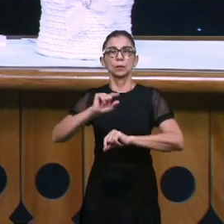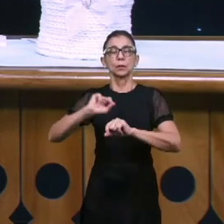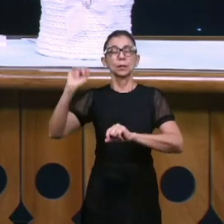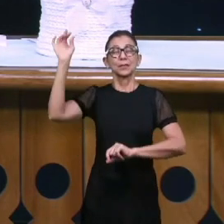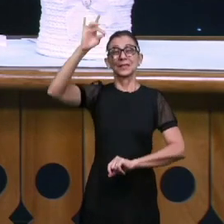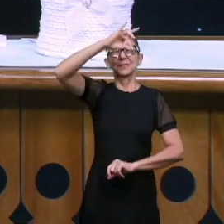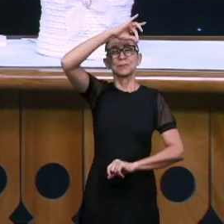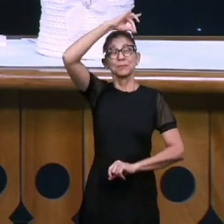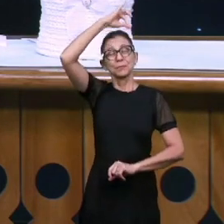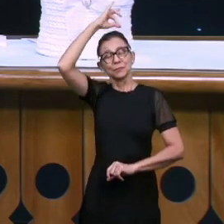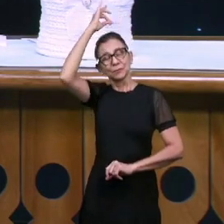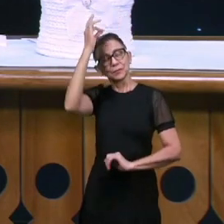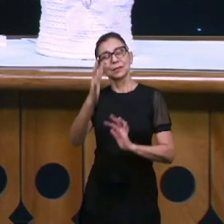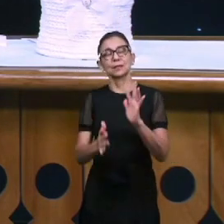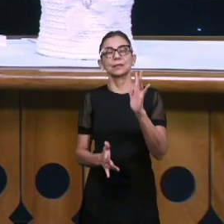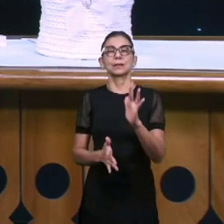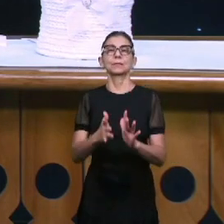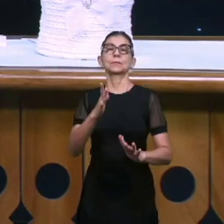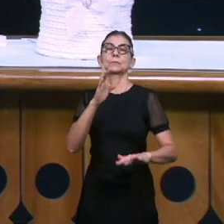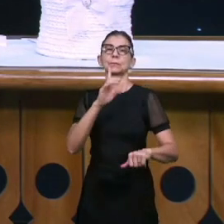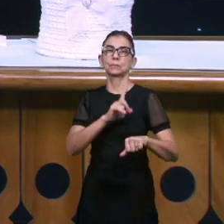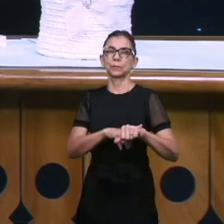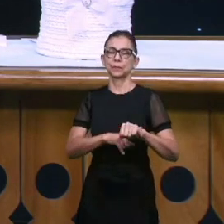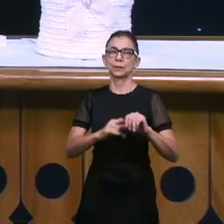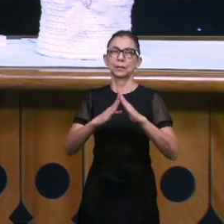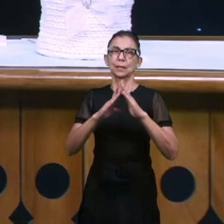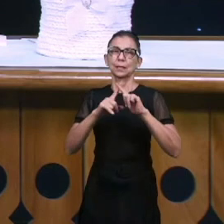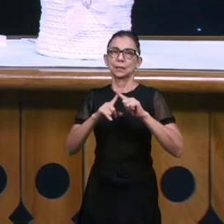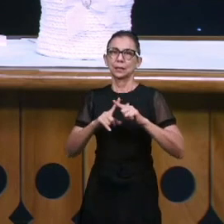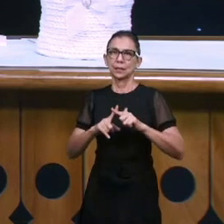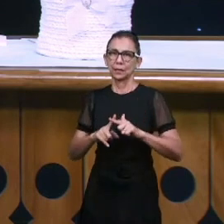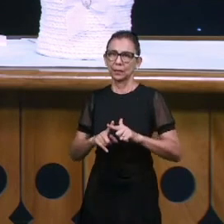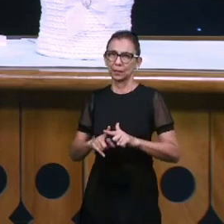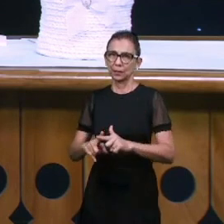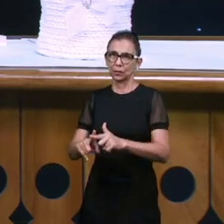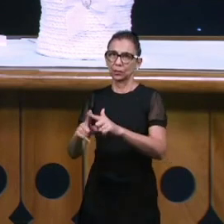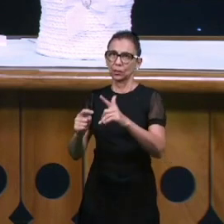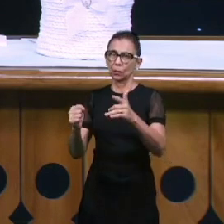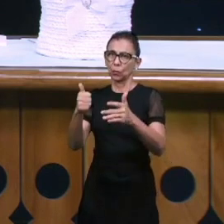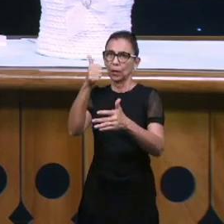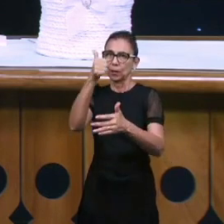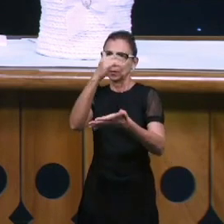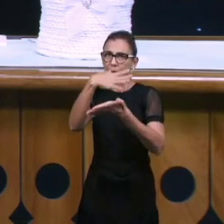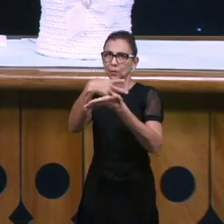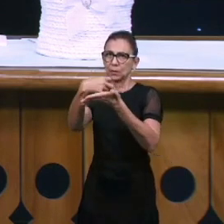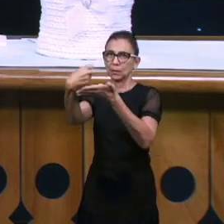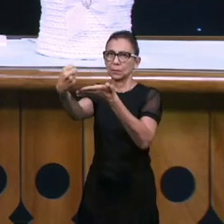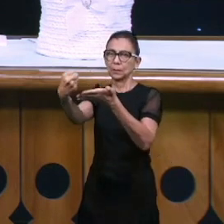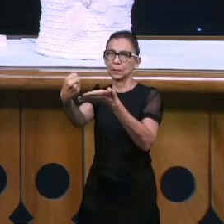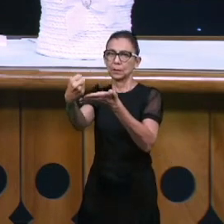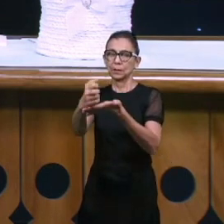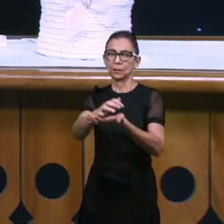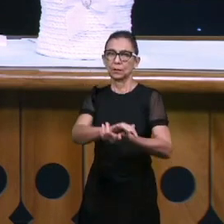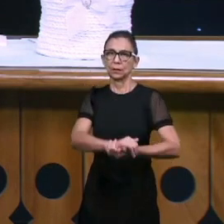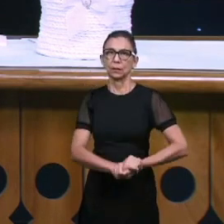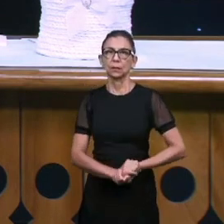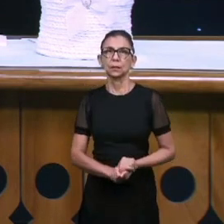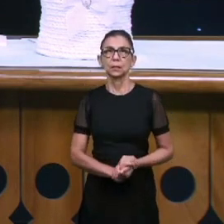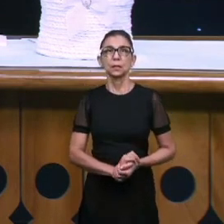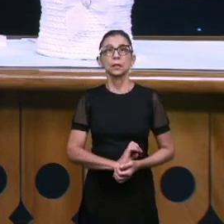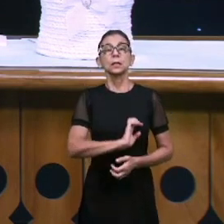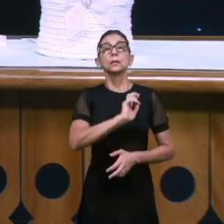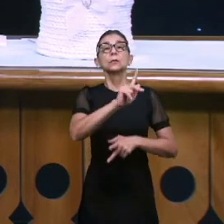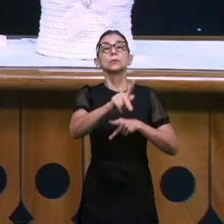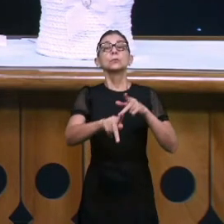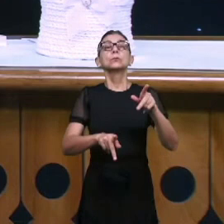tiempo que la iglesia está partiendo, en este momento que la iglesia está saliendo, y el pueblo, todos en